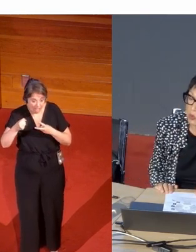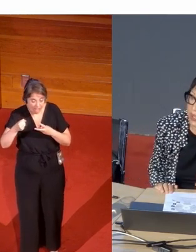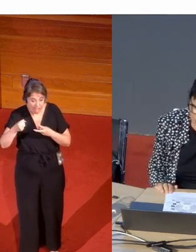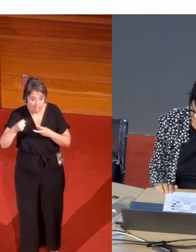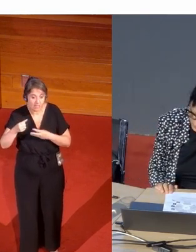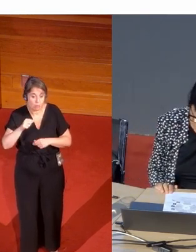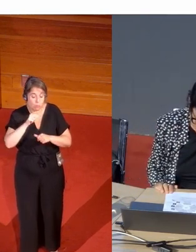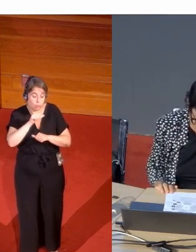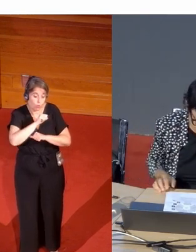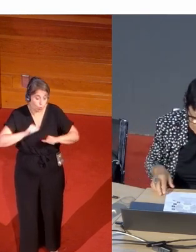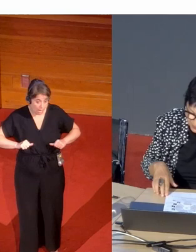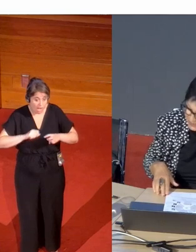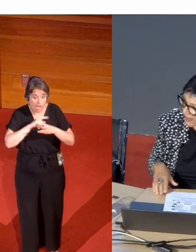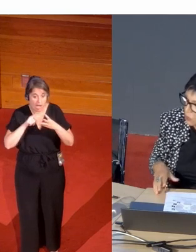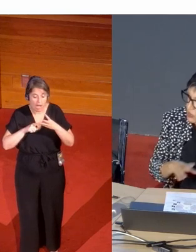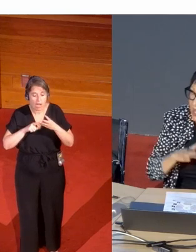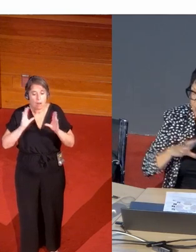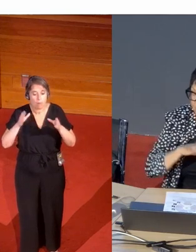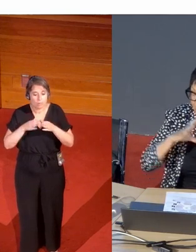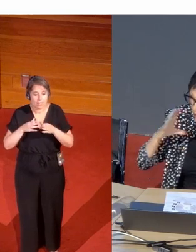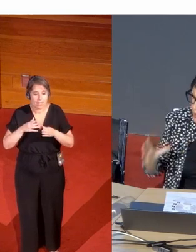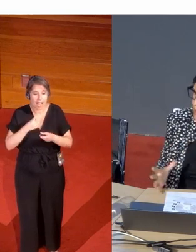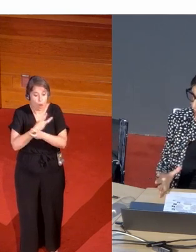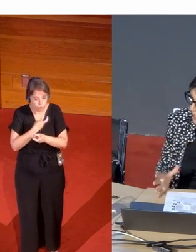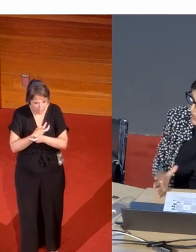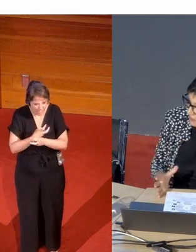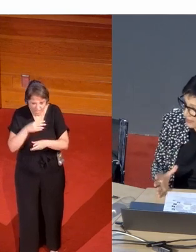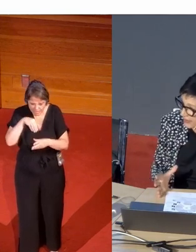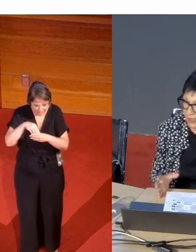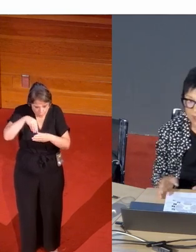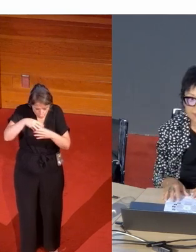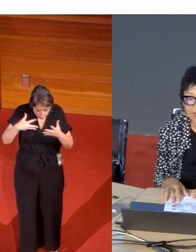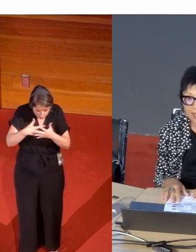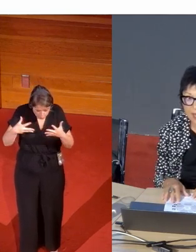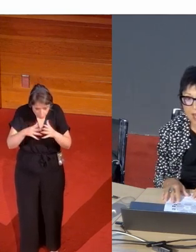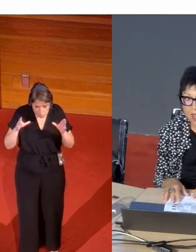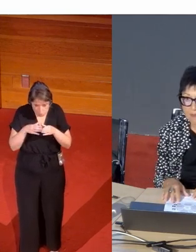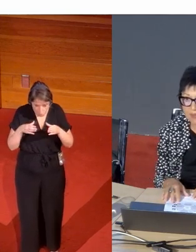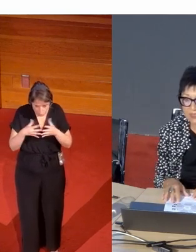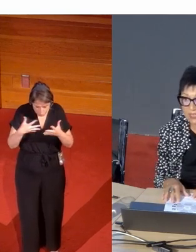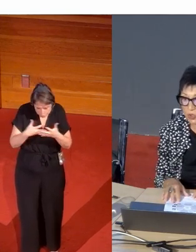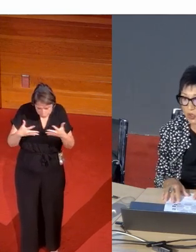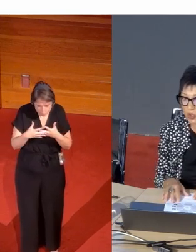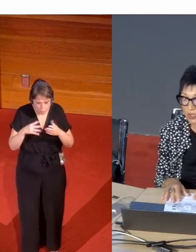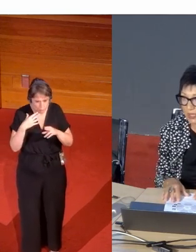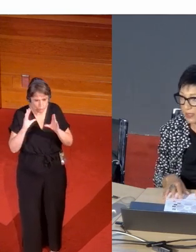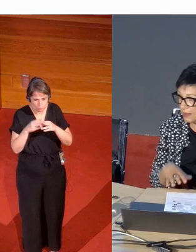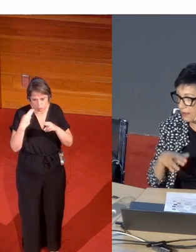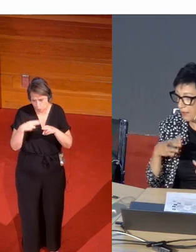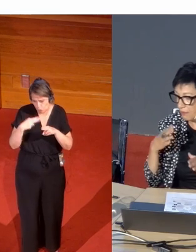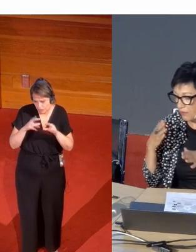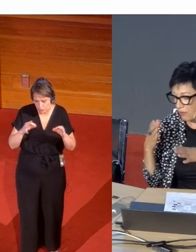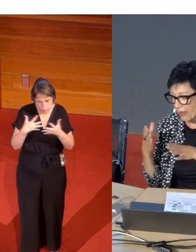de Portugal ahí está el partido de la libertad de Austria es decir es una amalgama de partidos